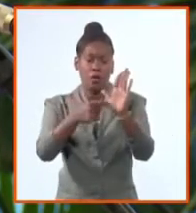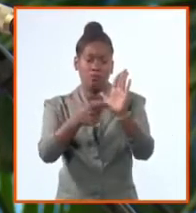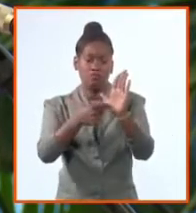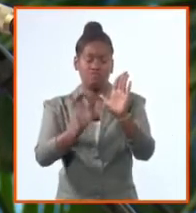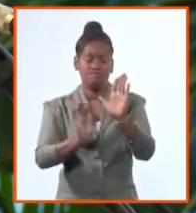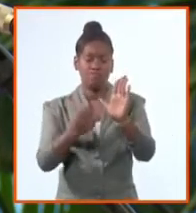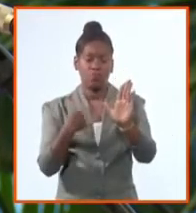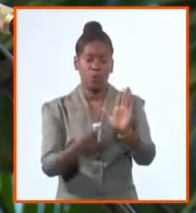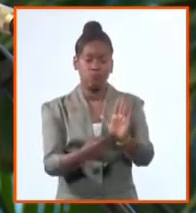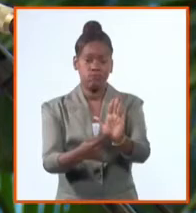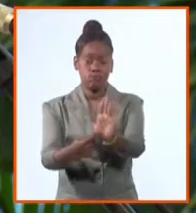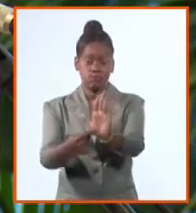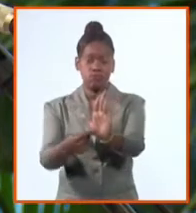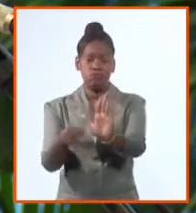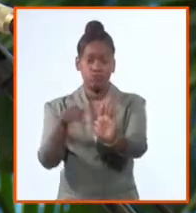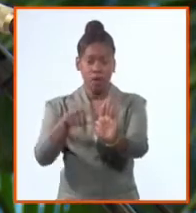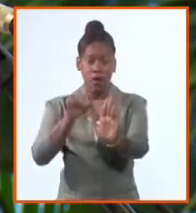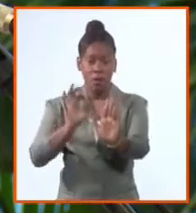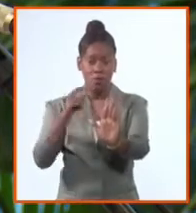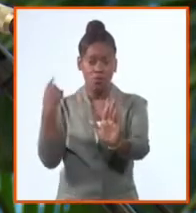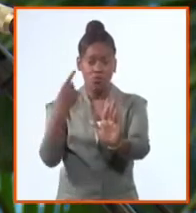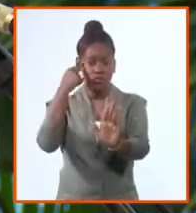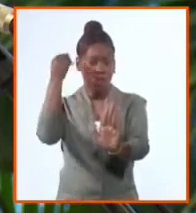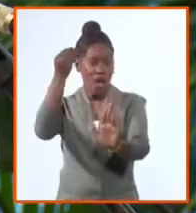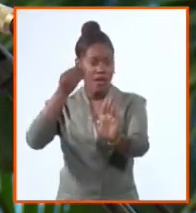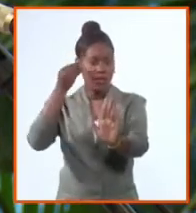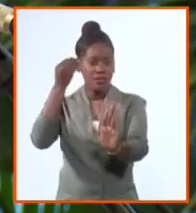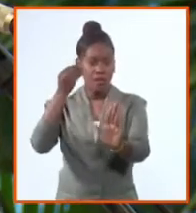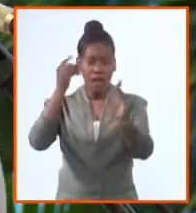momentos en el análisis de estas cuestiones.